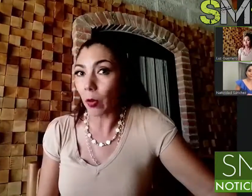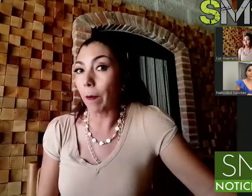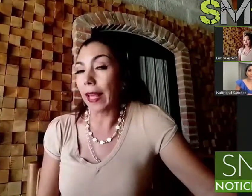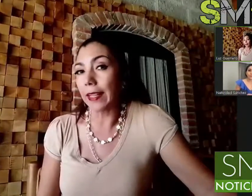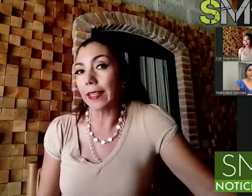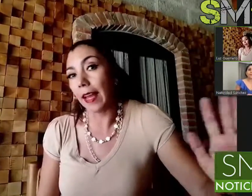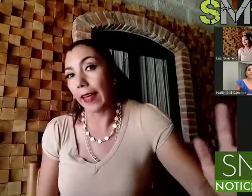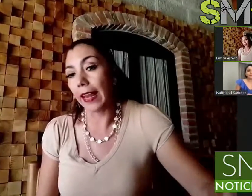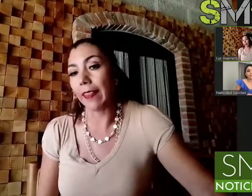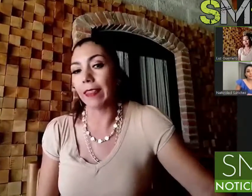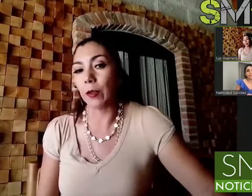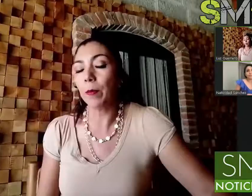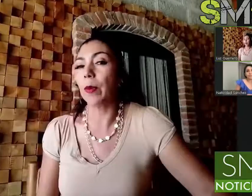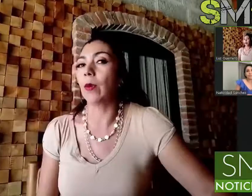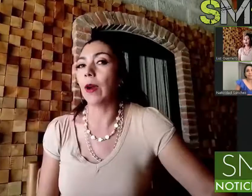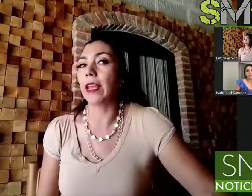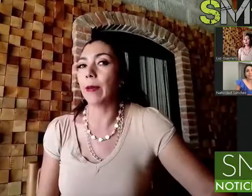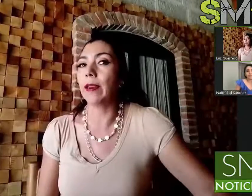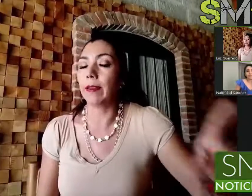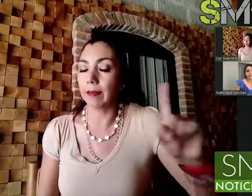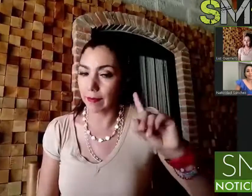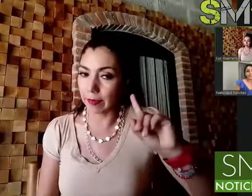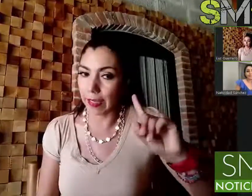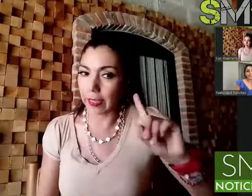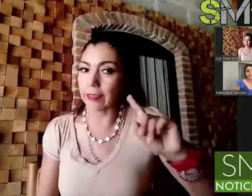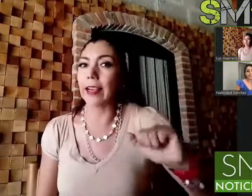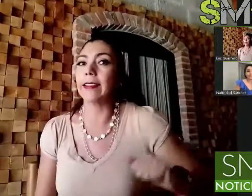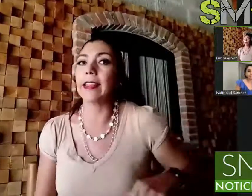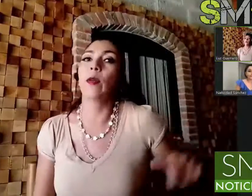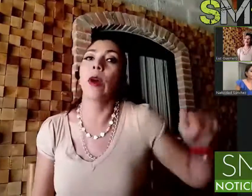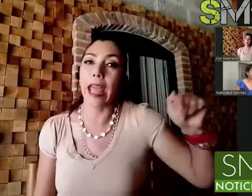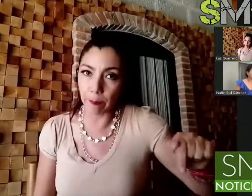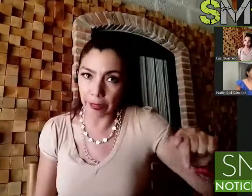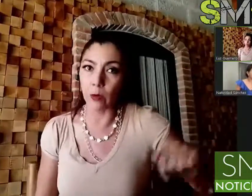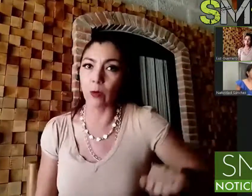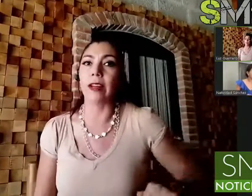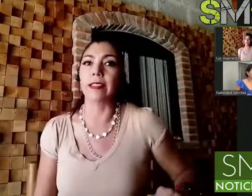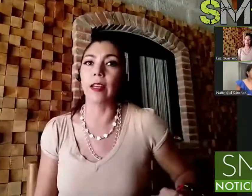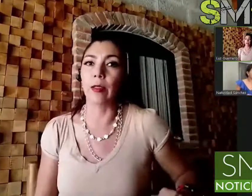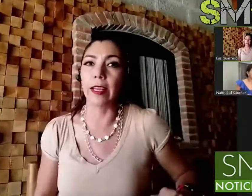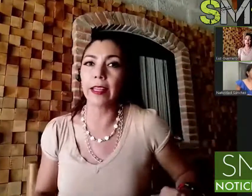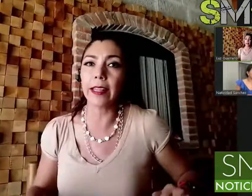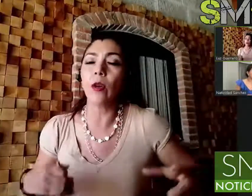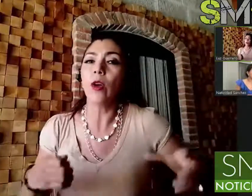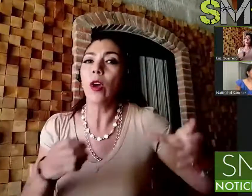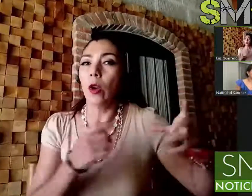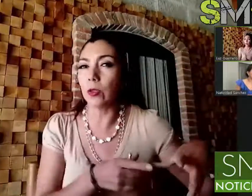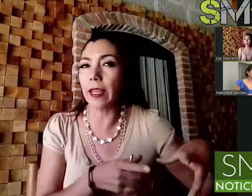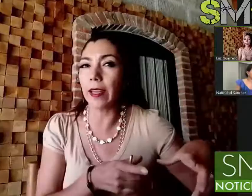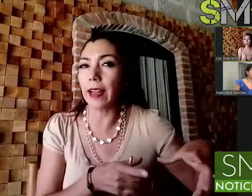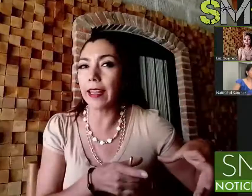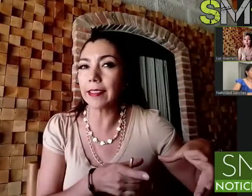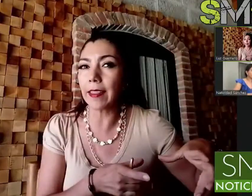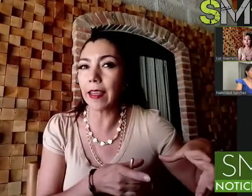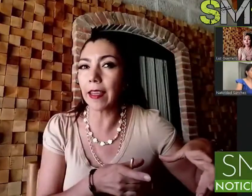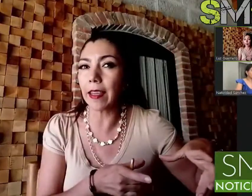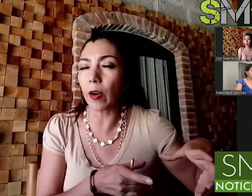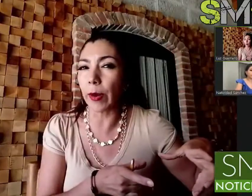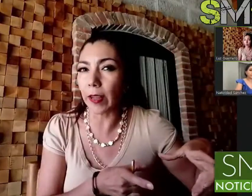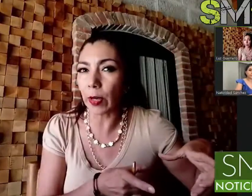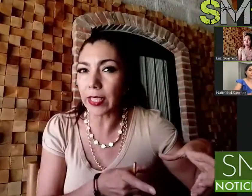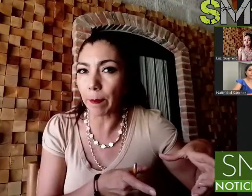normas o planes, adelante, ¿no? Pero hay que ver qué dice cada estado, en particular el estado de Querétaro. Los de la Alianza